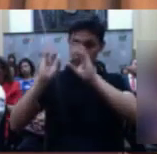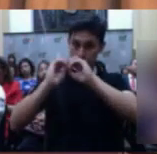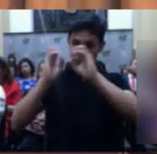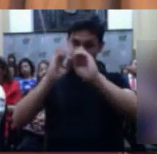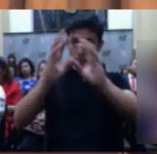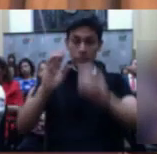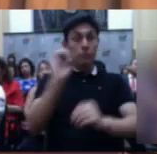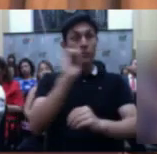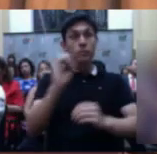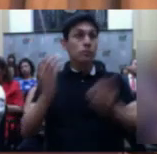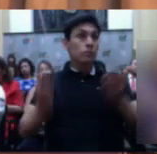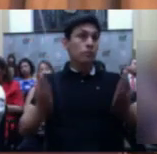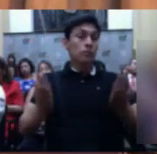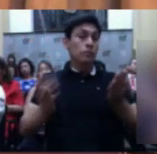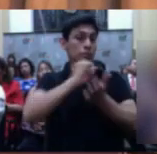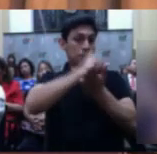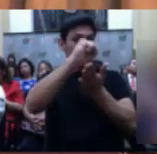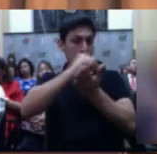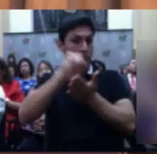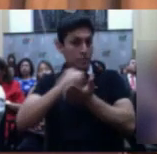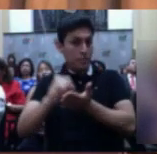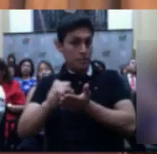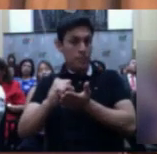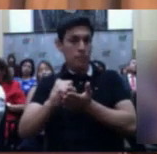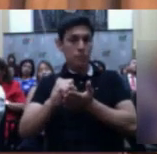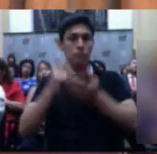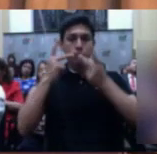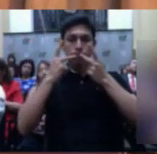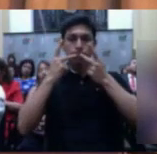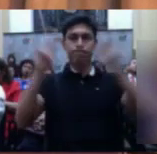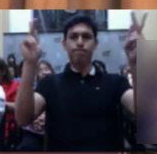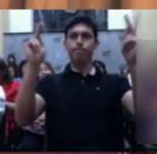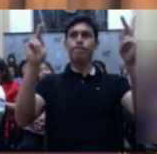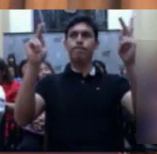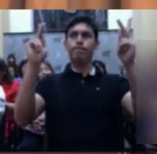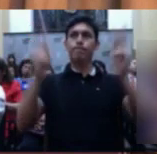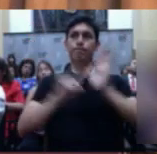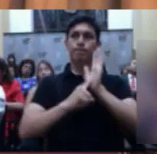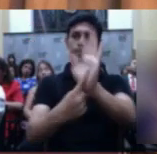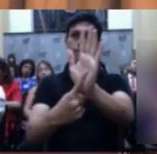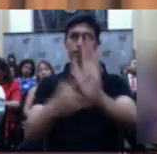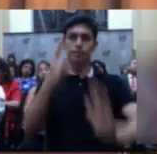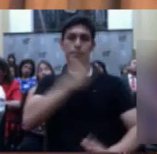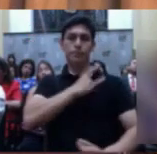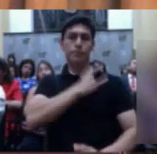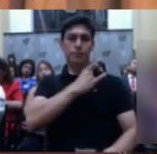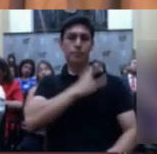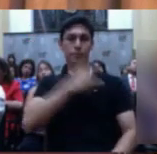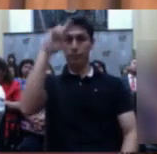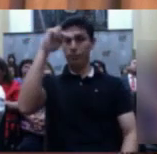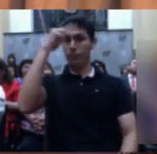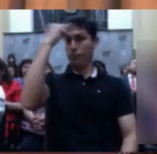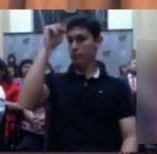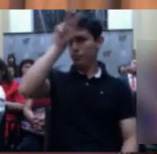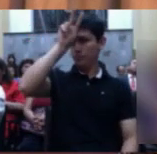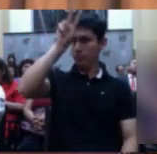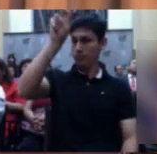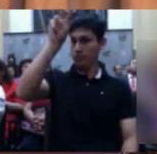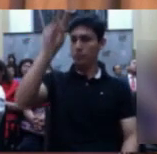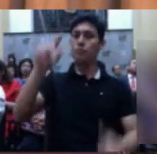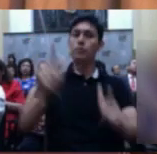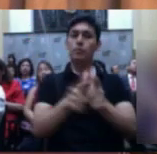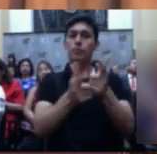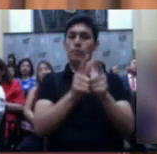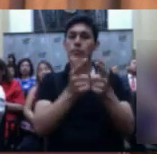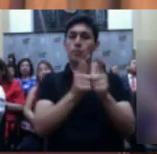quizá meses, se publicará con la Pontificia Universidad Católica del Perú un libro donde se resalta